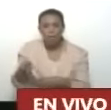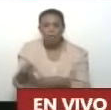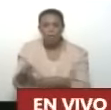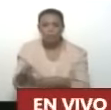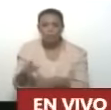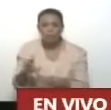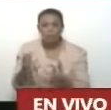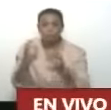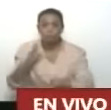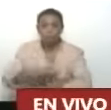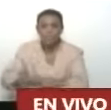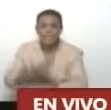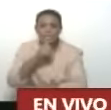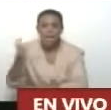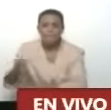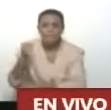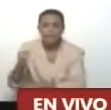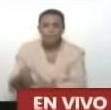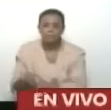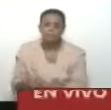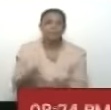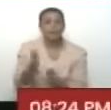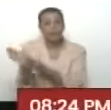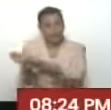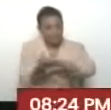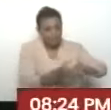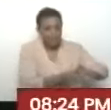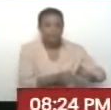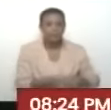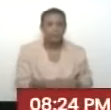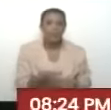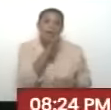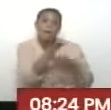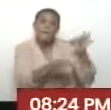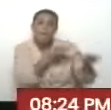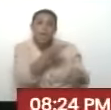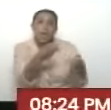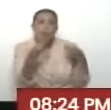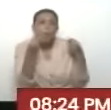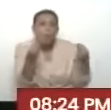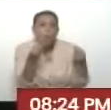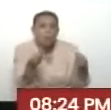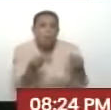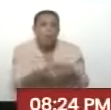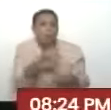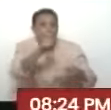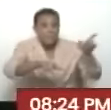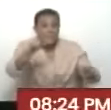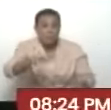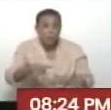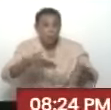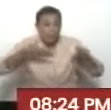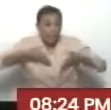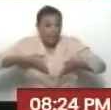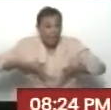dijo que iba a actuar. Al menos, presidente, al menos tienen que explicar cómo es posible que haya personas que han